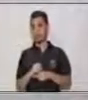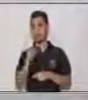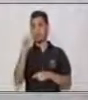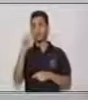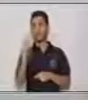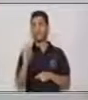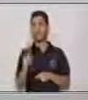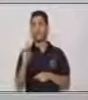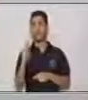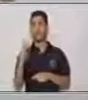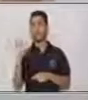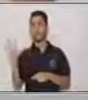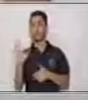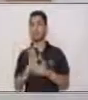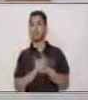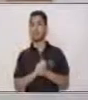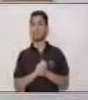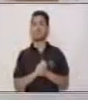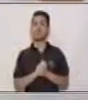dividido